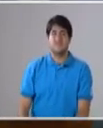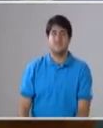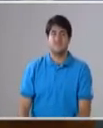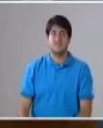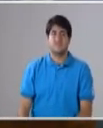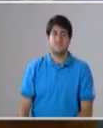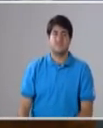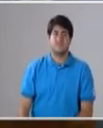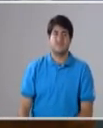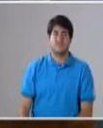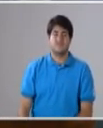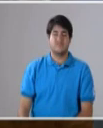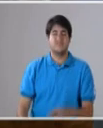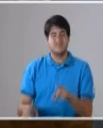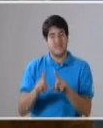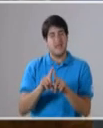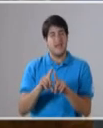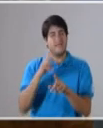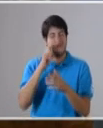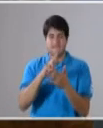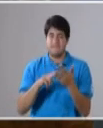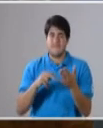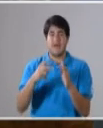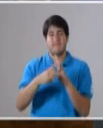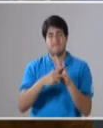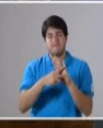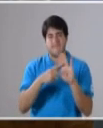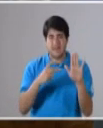A ver, según el verso anterior, ¿qué es lo que van a escuchar?